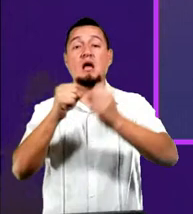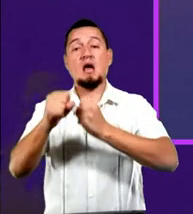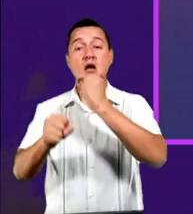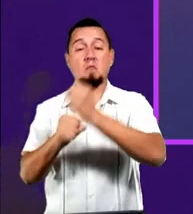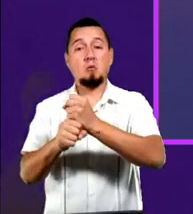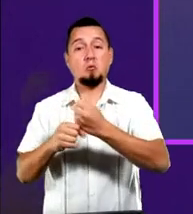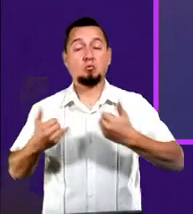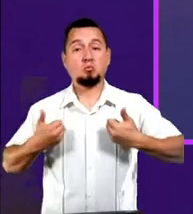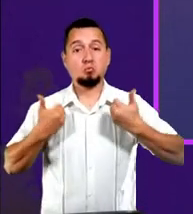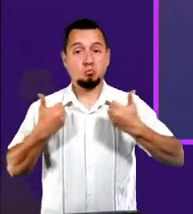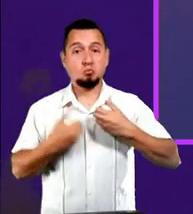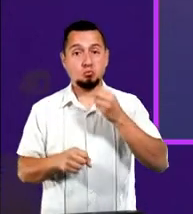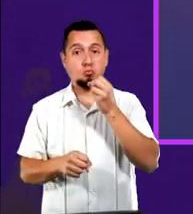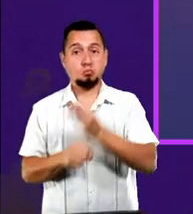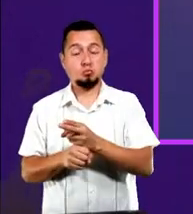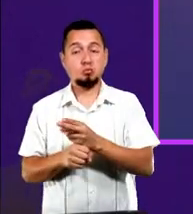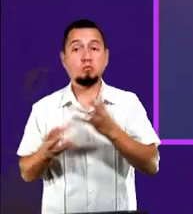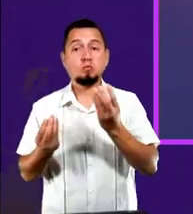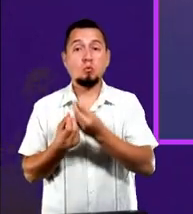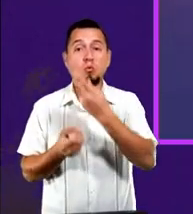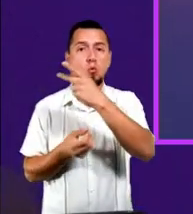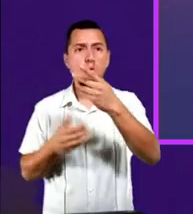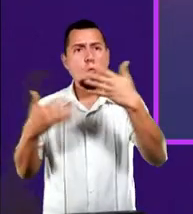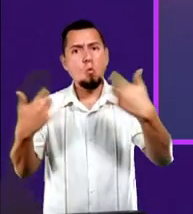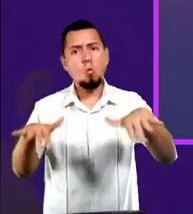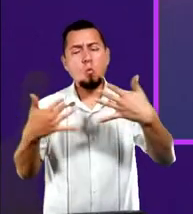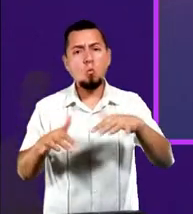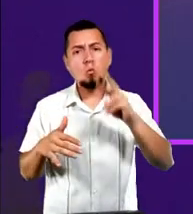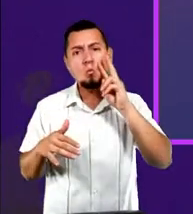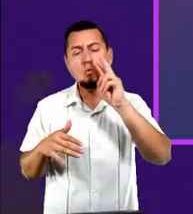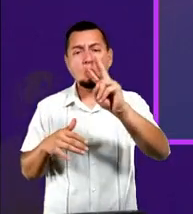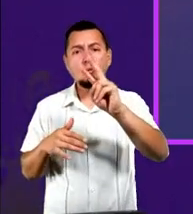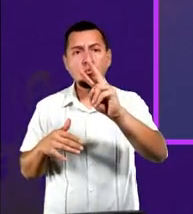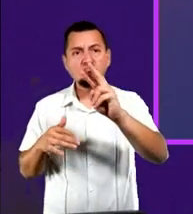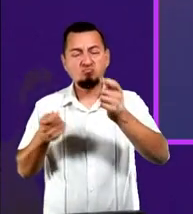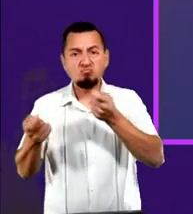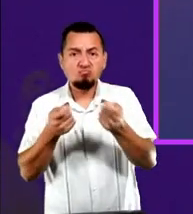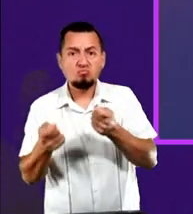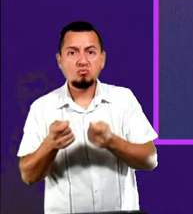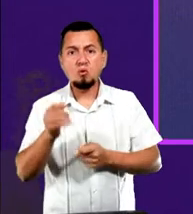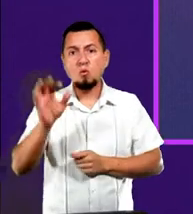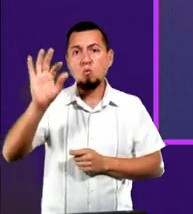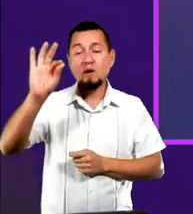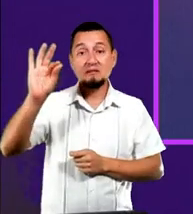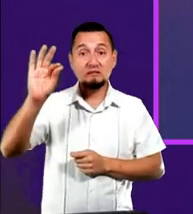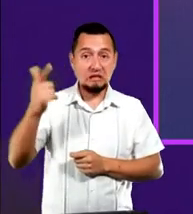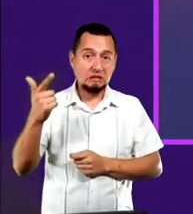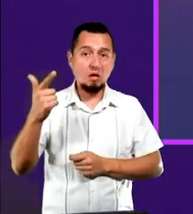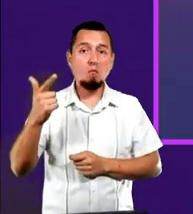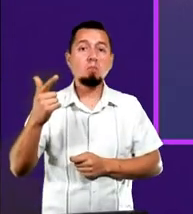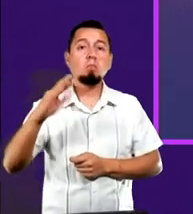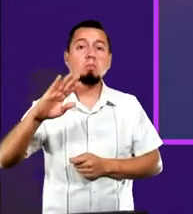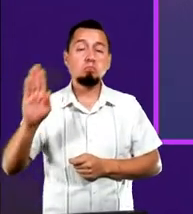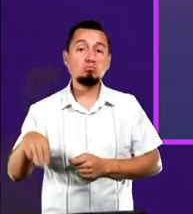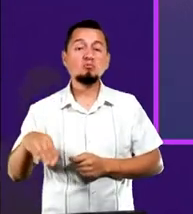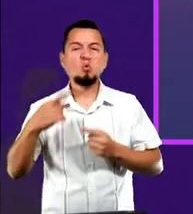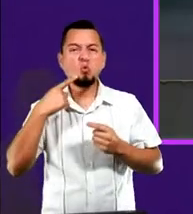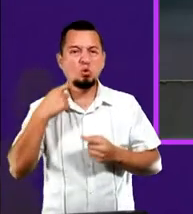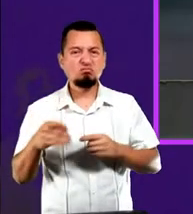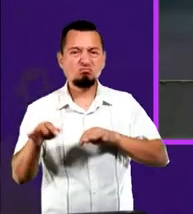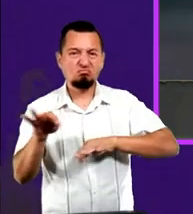Congreso Constituyente del 47 y el impulsor de la figura del juicio de